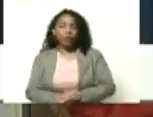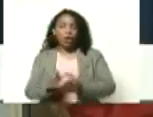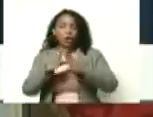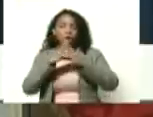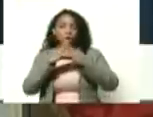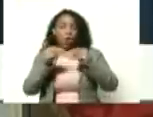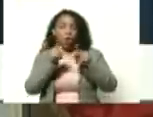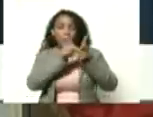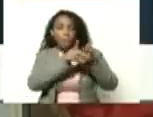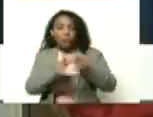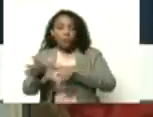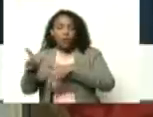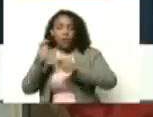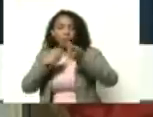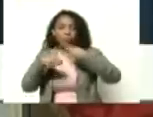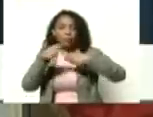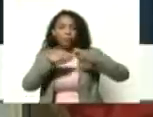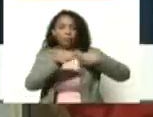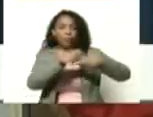de sus negociados